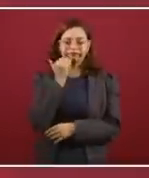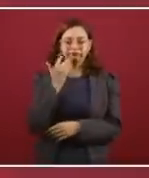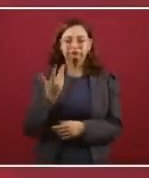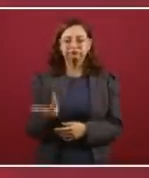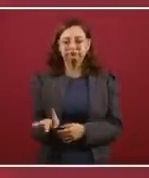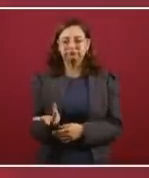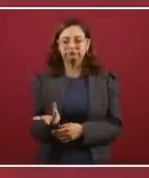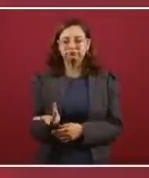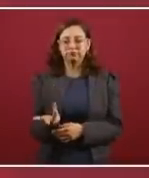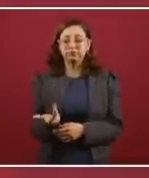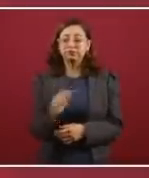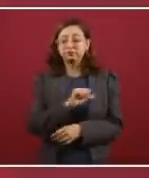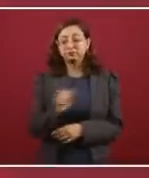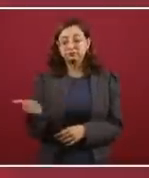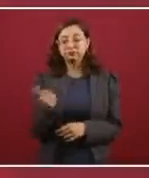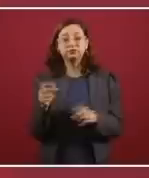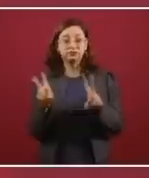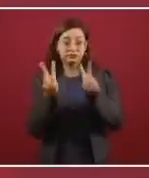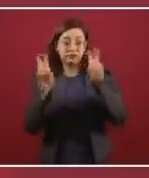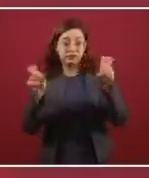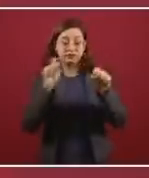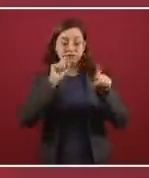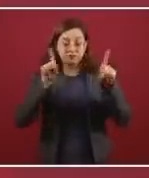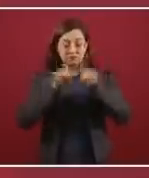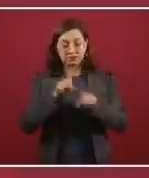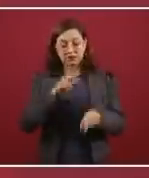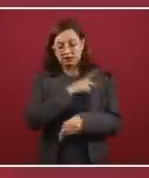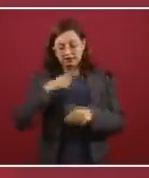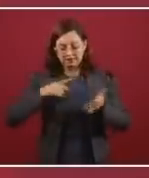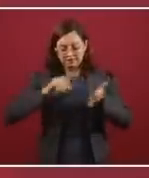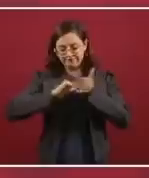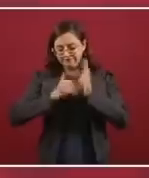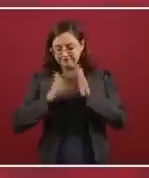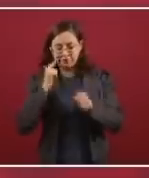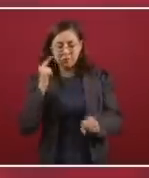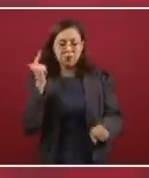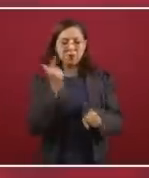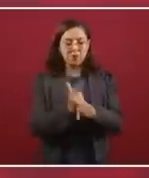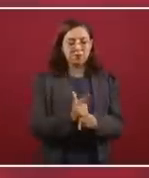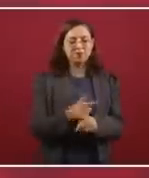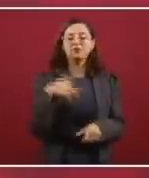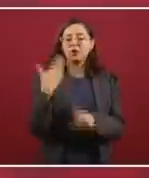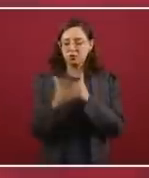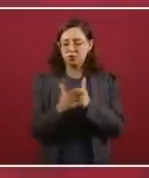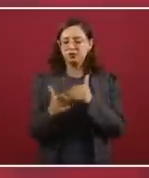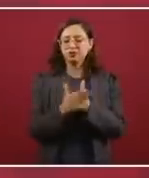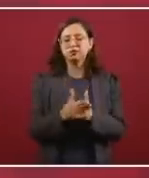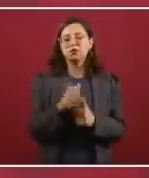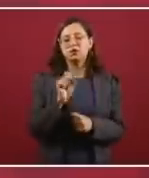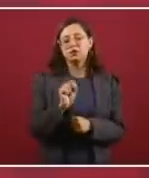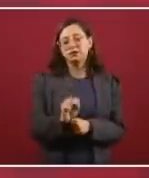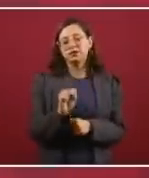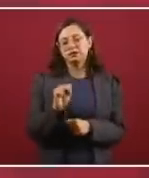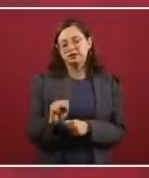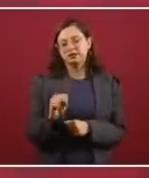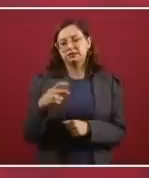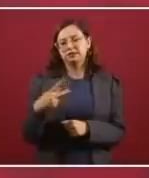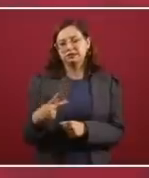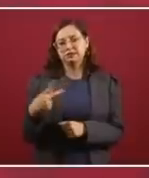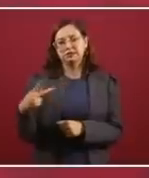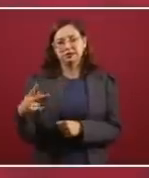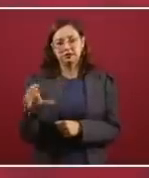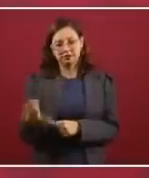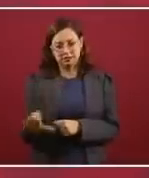Ahí está el otro tema, es un tema de inteligencia. Ya el secretario de Seguridad seguramente les va a comentar esto, no quiero